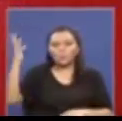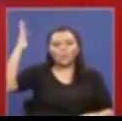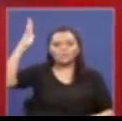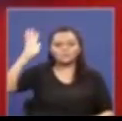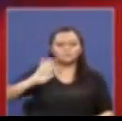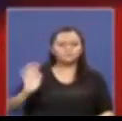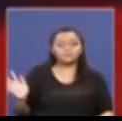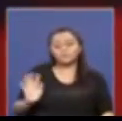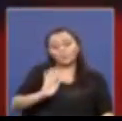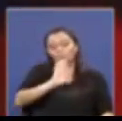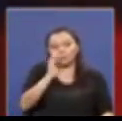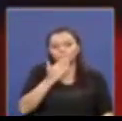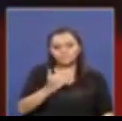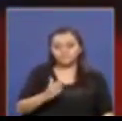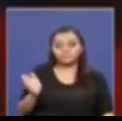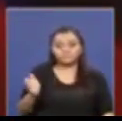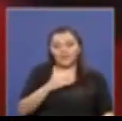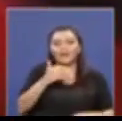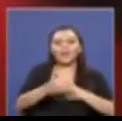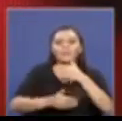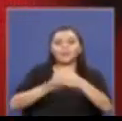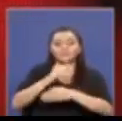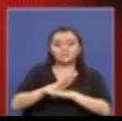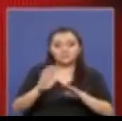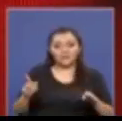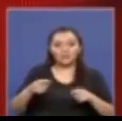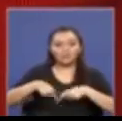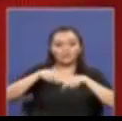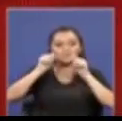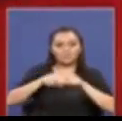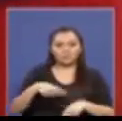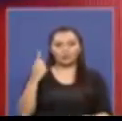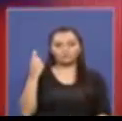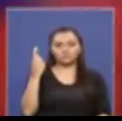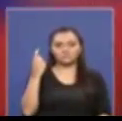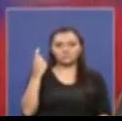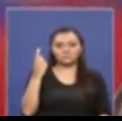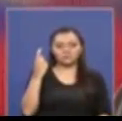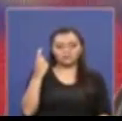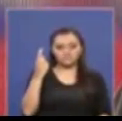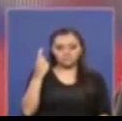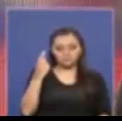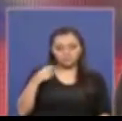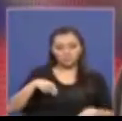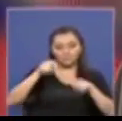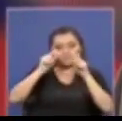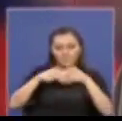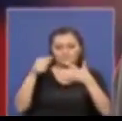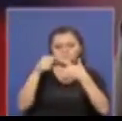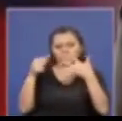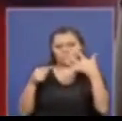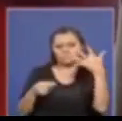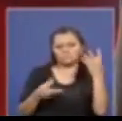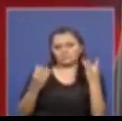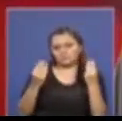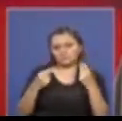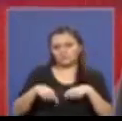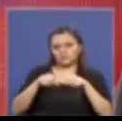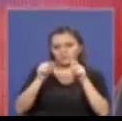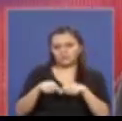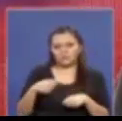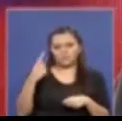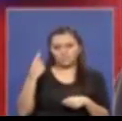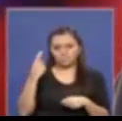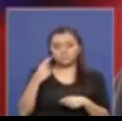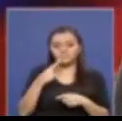increíble. Bueno, se ha avanzado mucho, hemos firmado 11 convenios en la visita de Michelle. Estamos